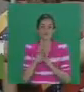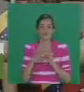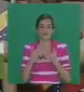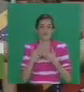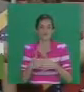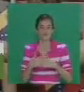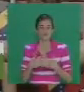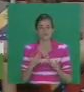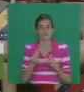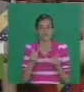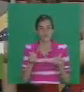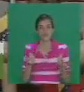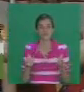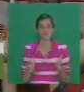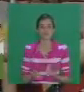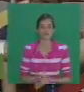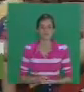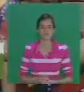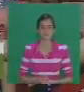económicos.